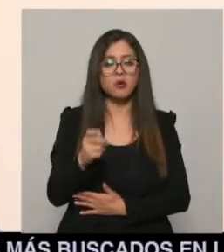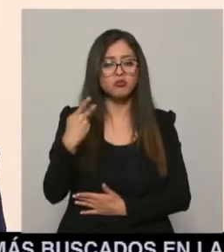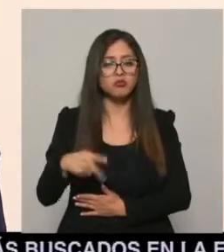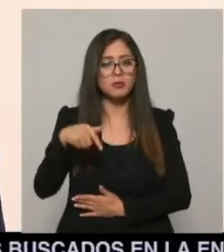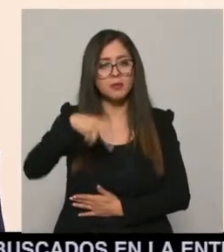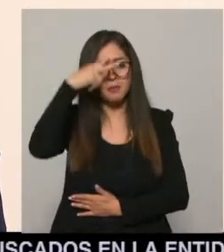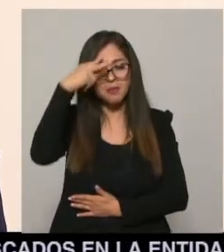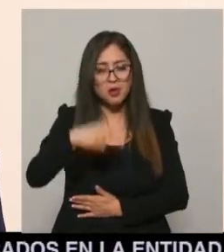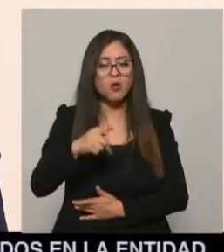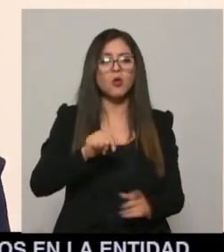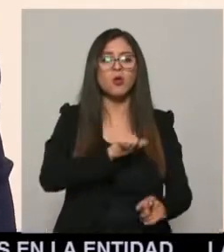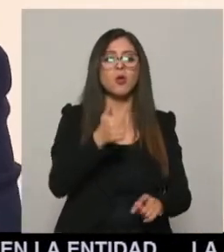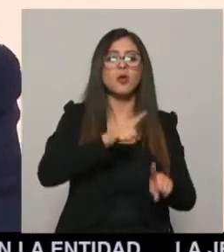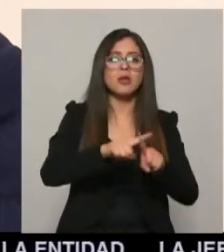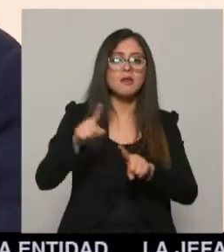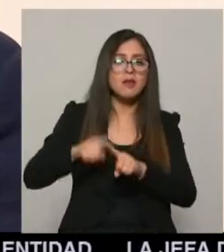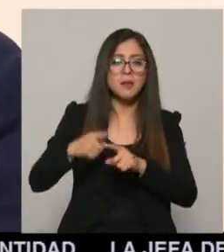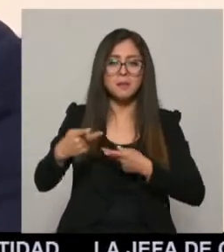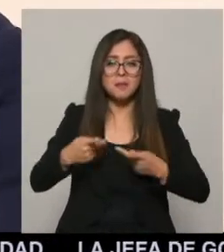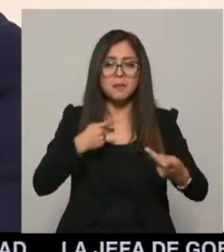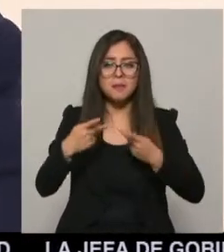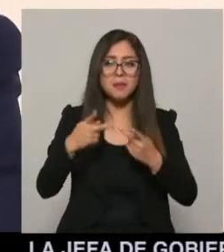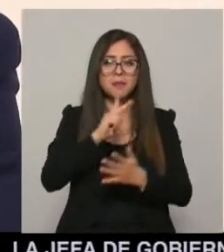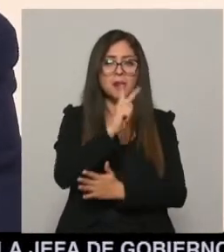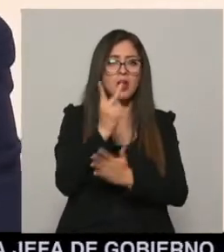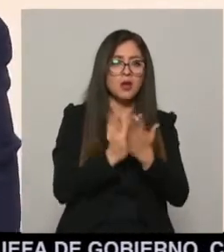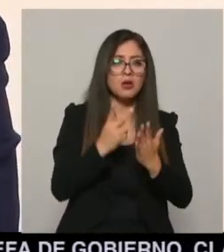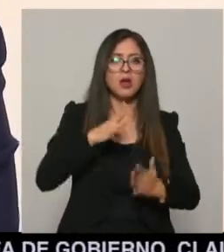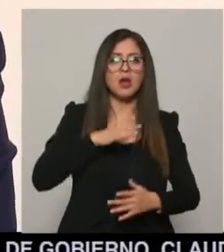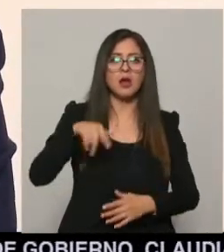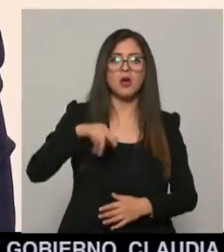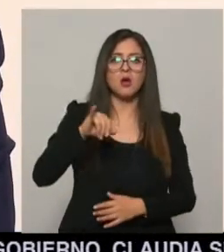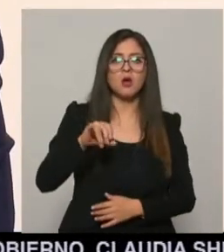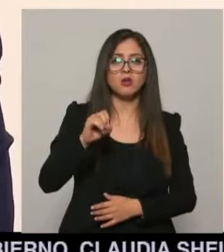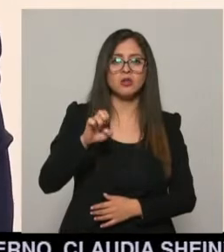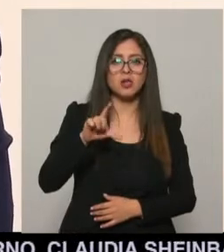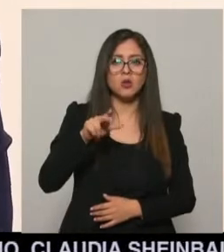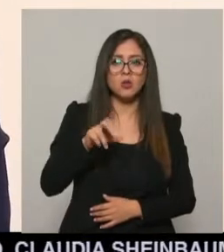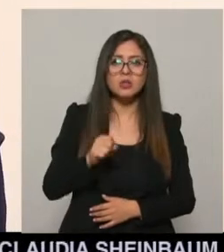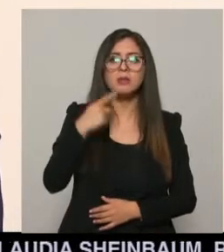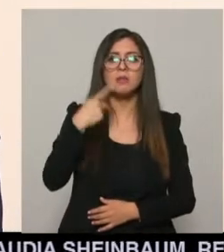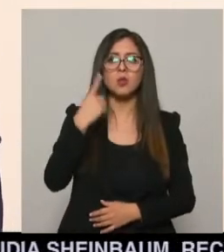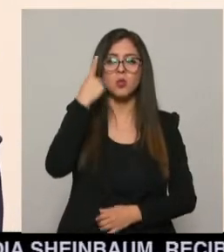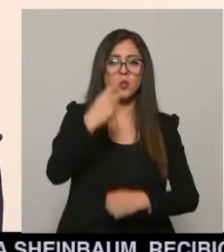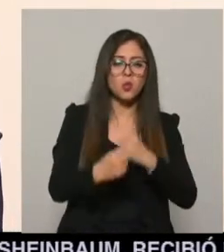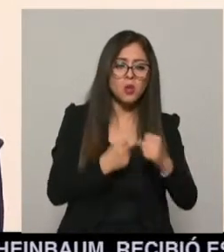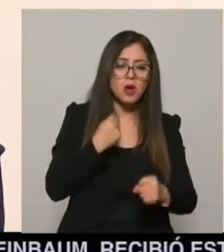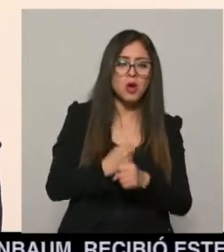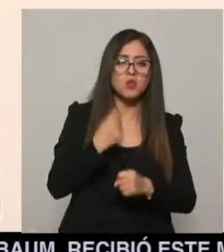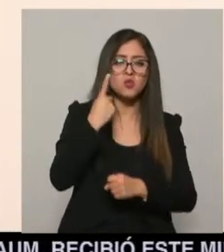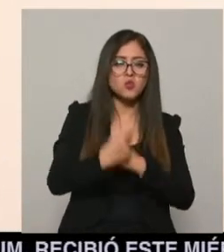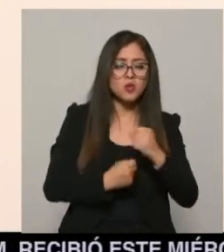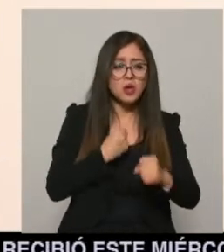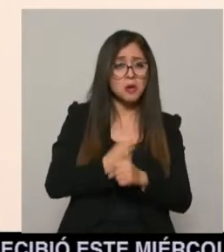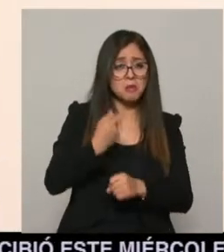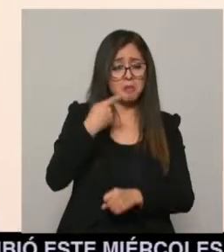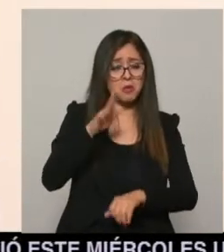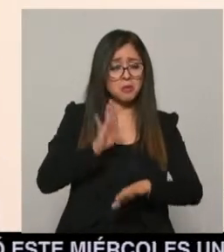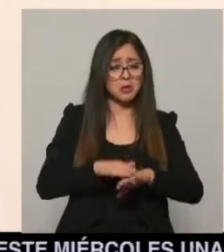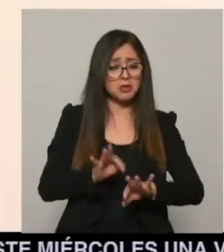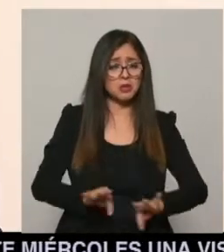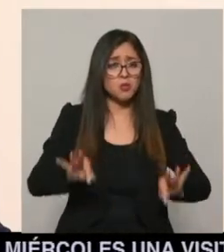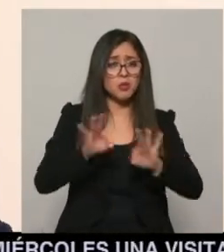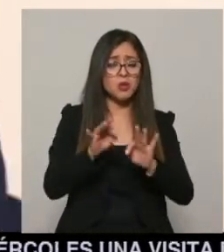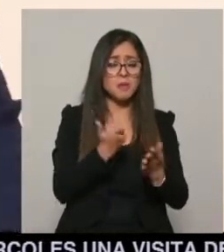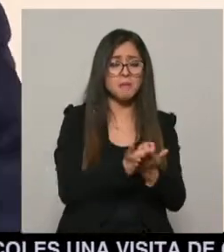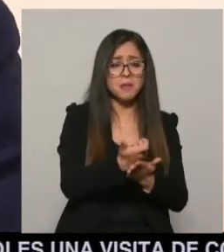instrumentos de planeación que ya se comentaba José Luis, y tenemos también un proceso que es anual, pero es no por ello menos importante, que es todo el tema del presupuesto de la